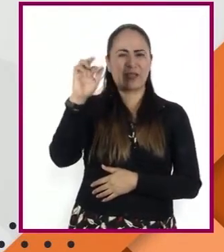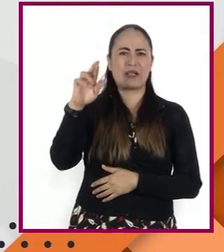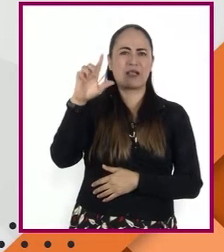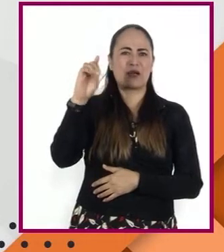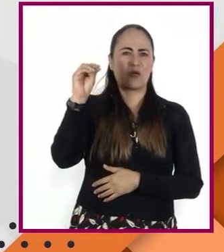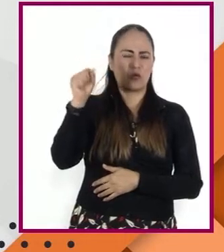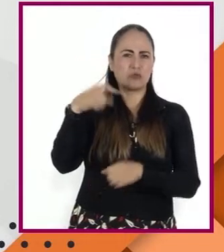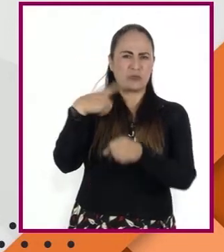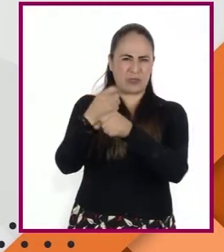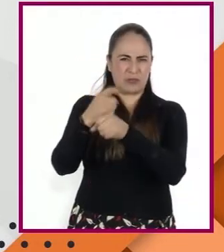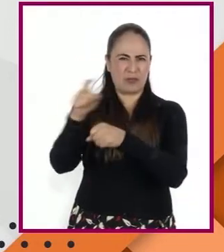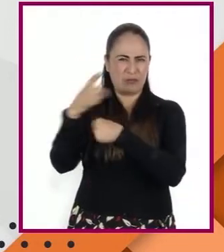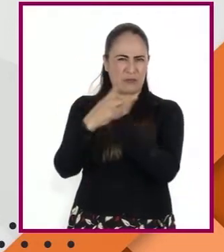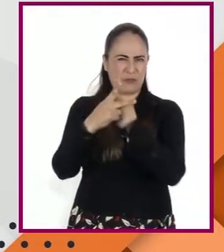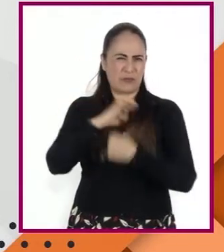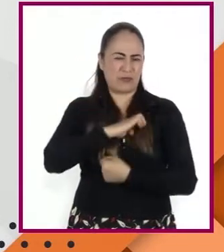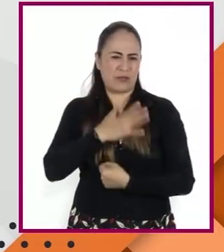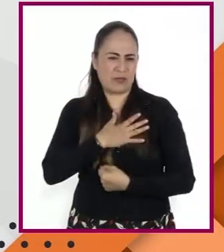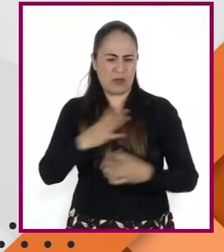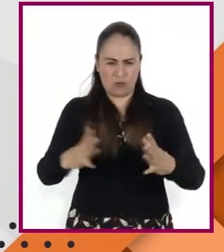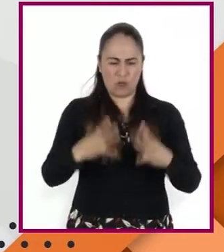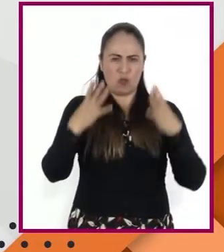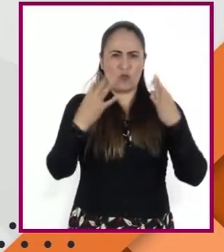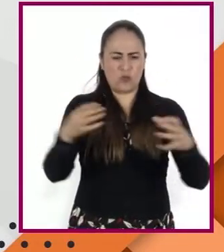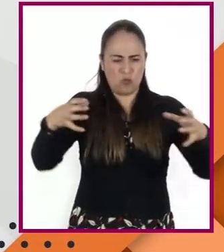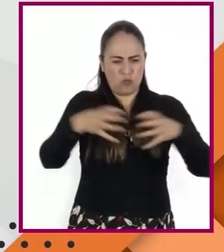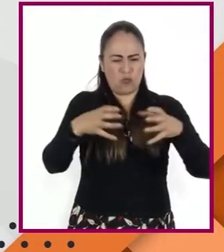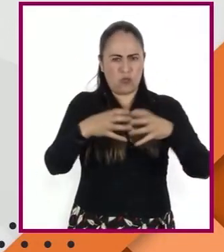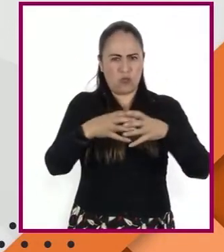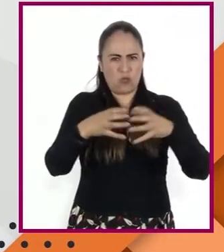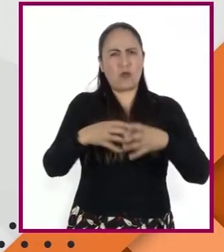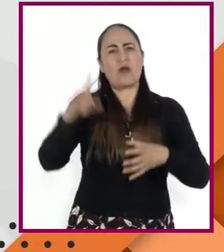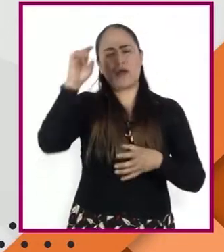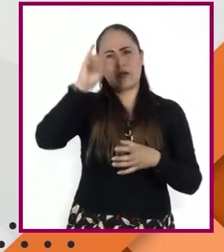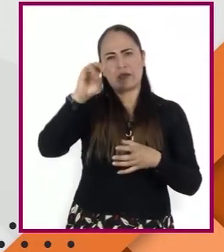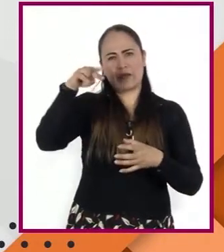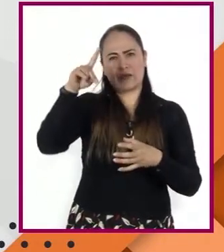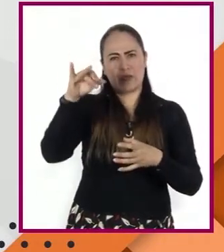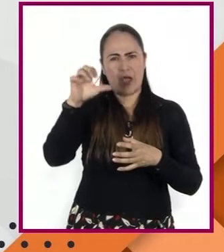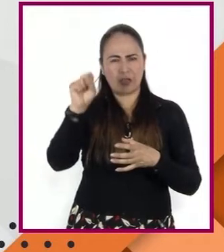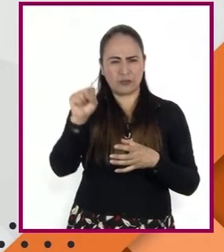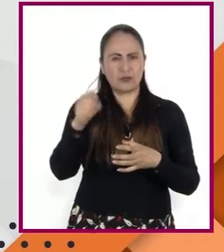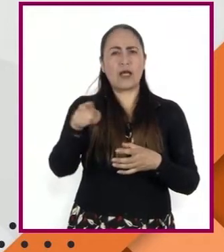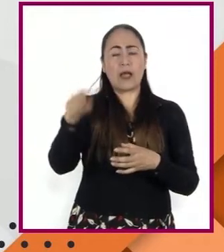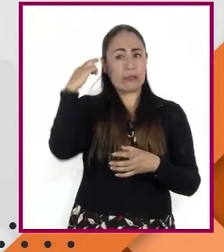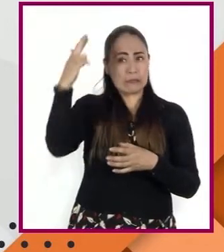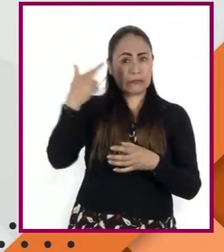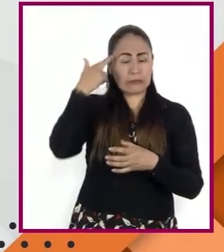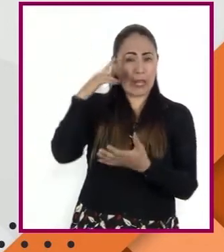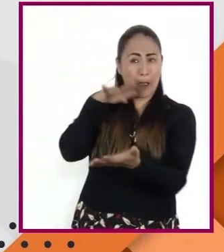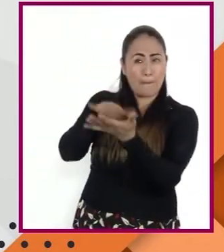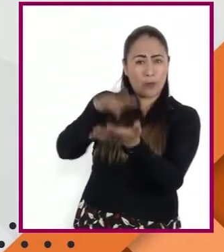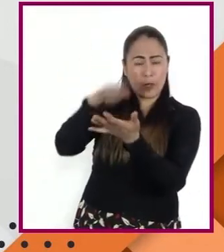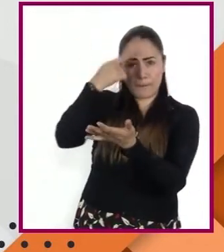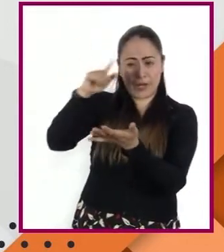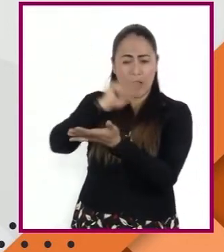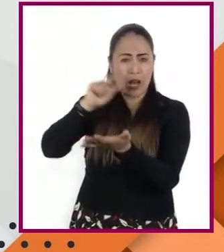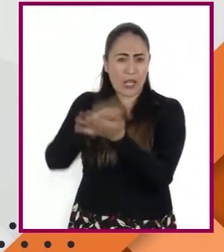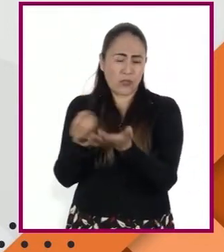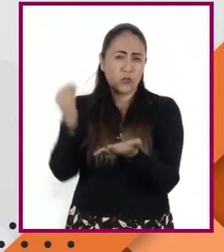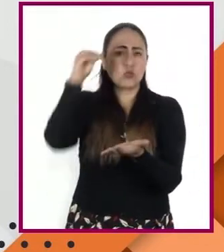pues solo cambió el destinatario final del tributo, que fueron los españoles. Este tema lo desarrollaremos